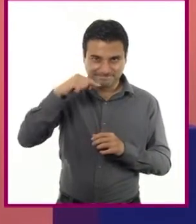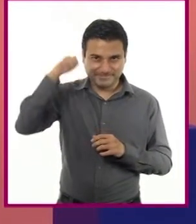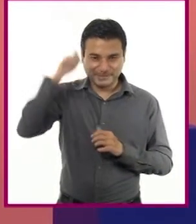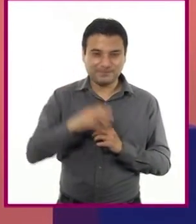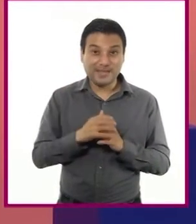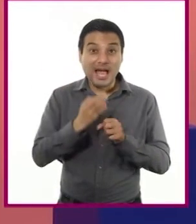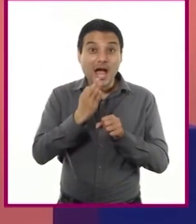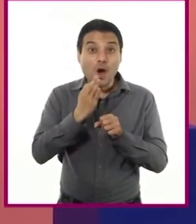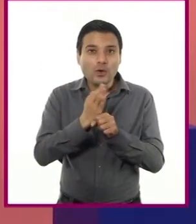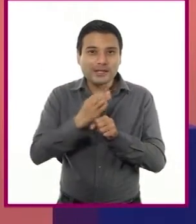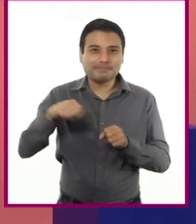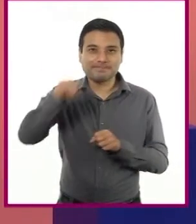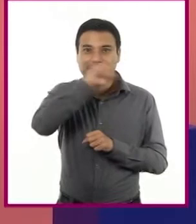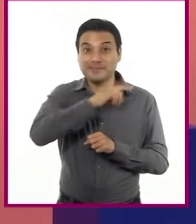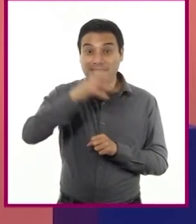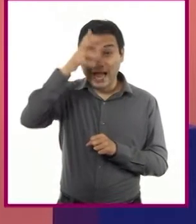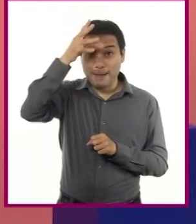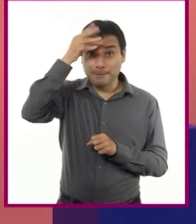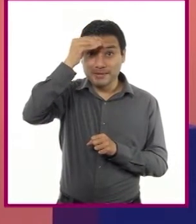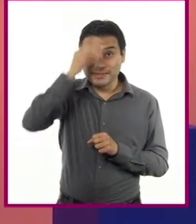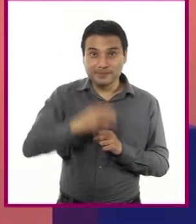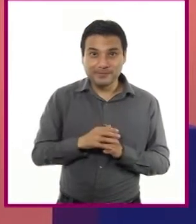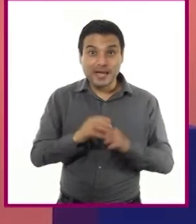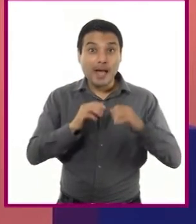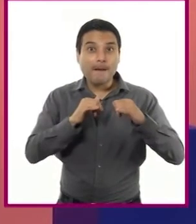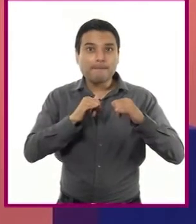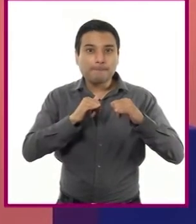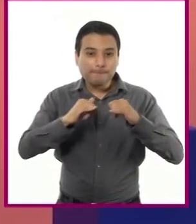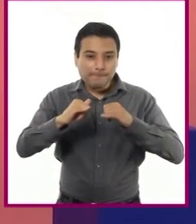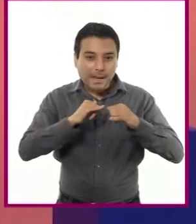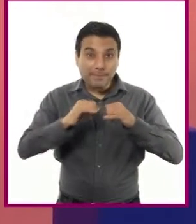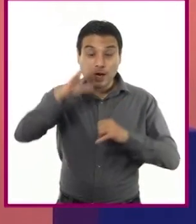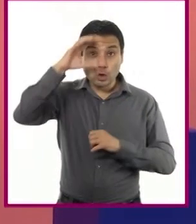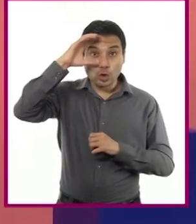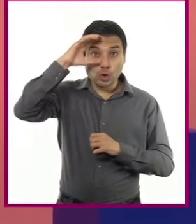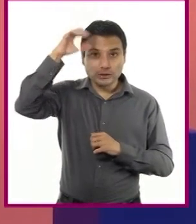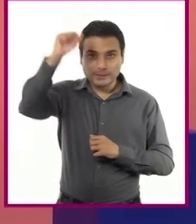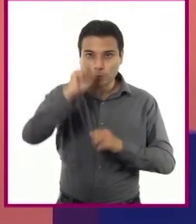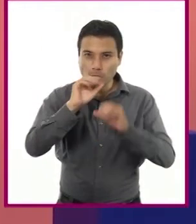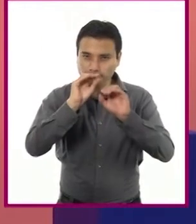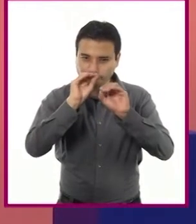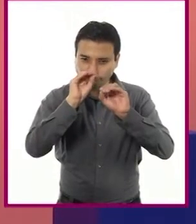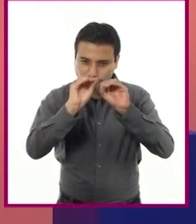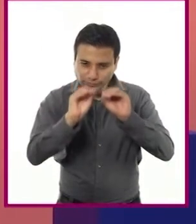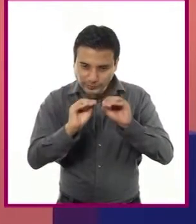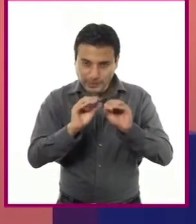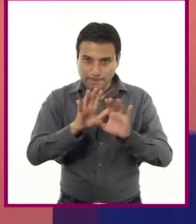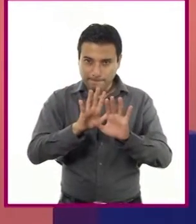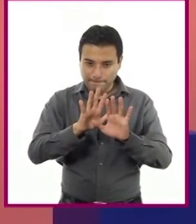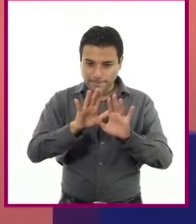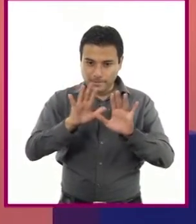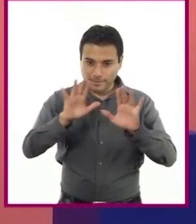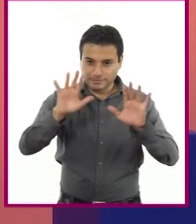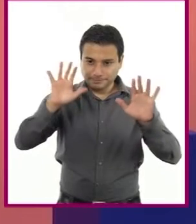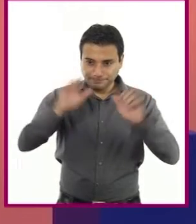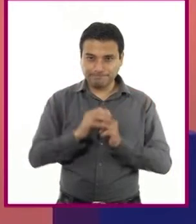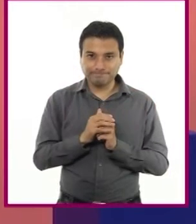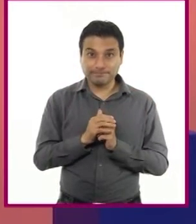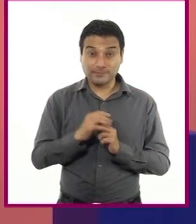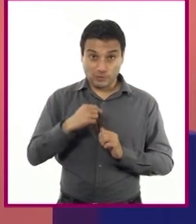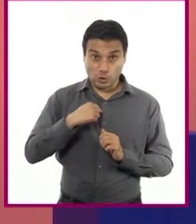elaborar mapas conceptuales. Es decir, que una vez que tengamos los conceptos, veremos